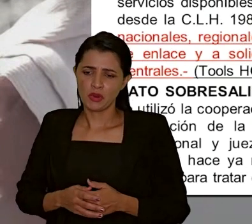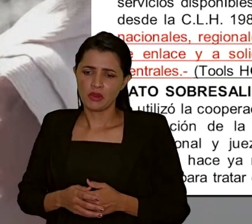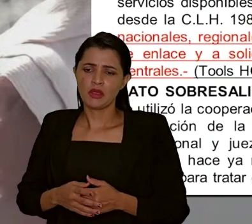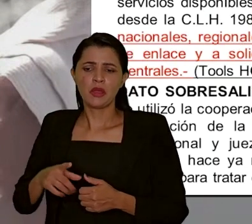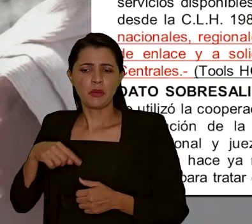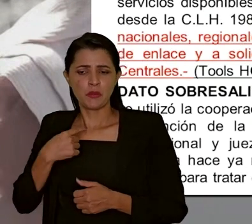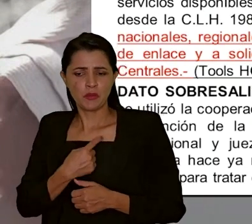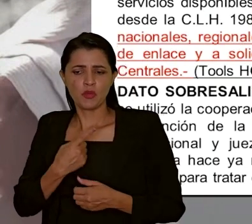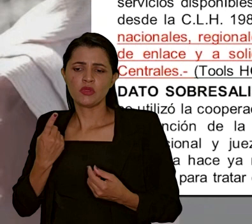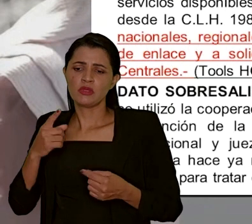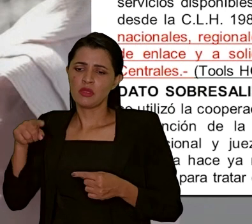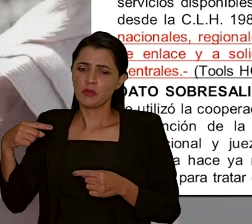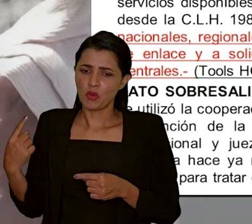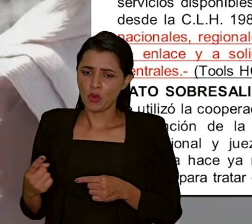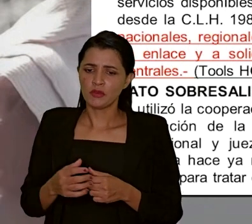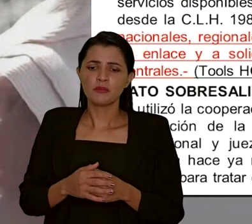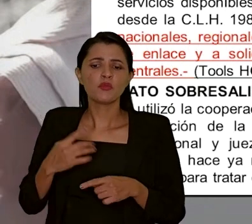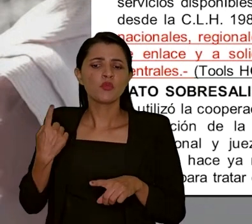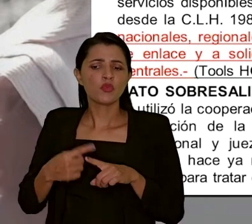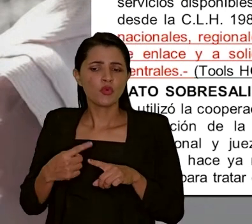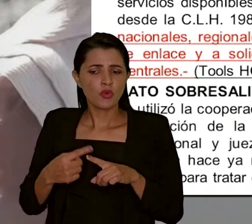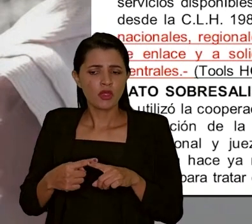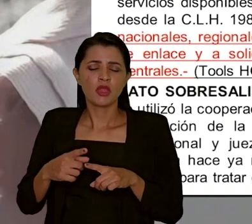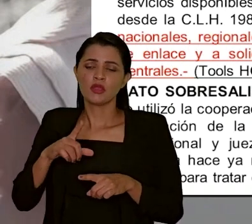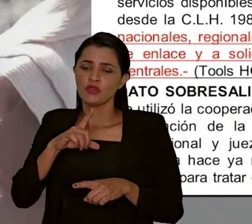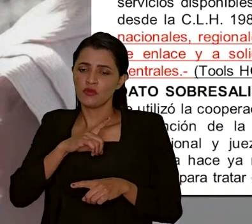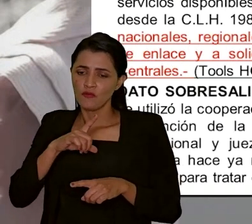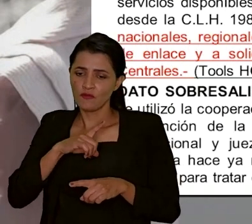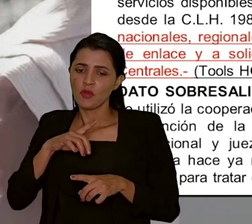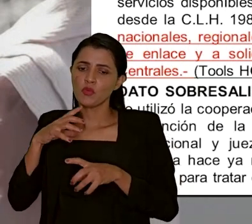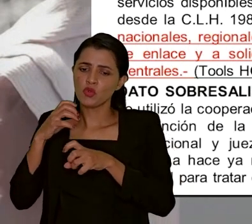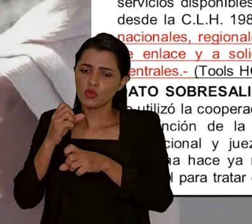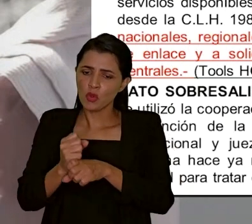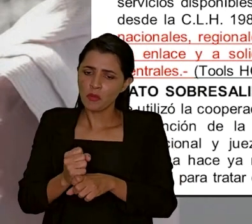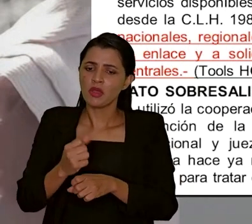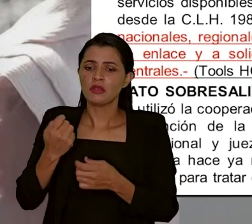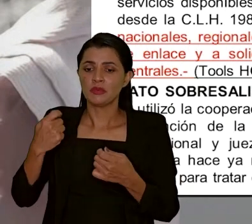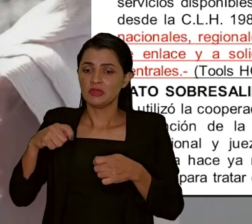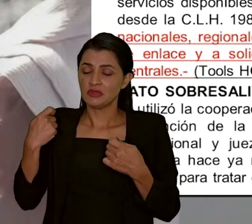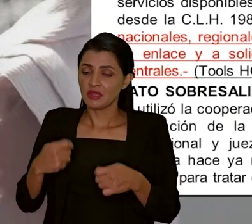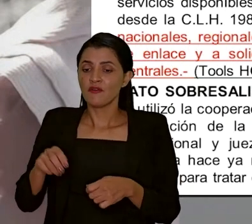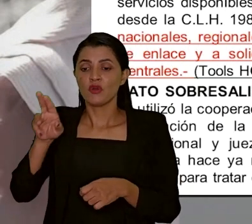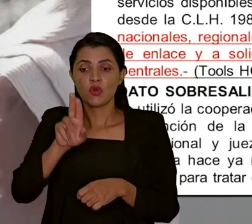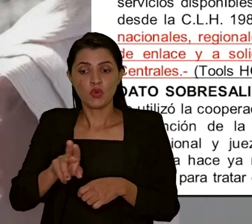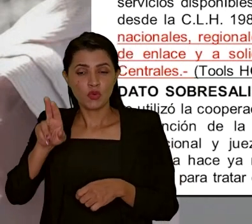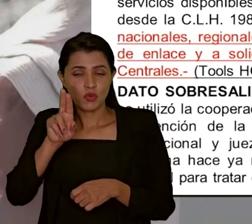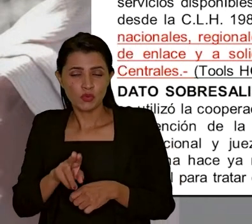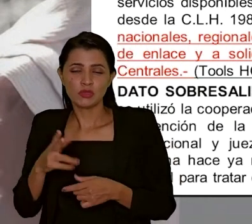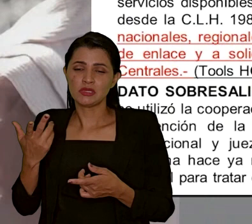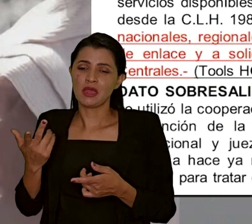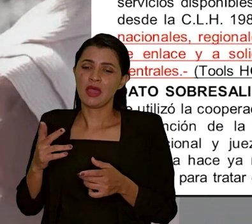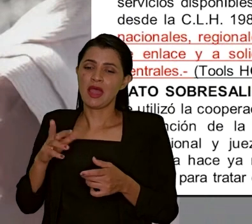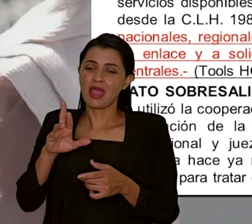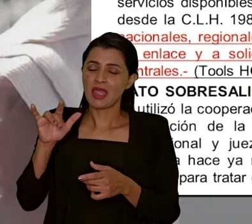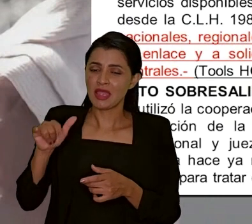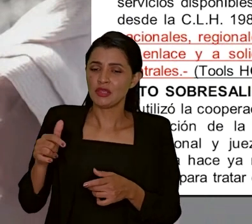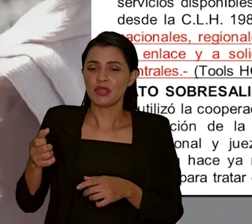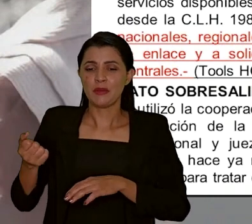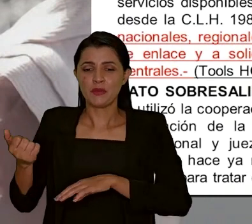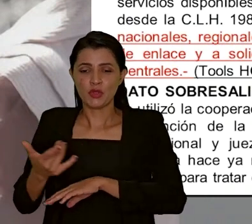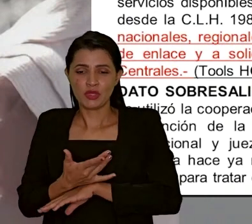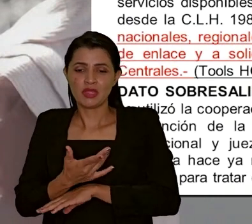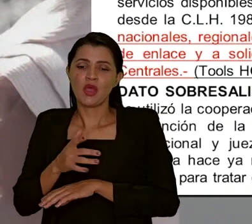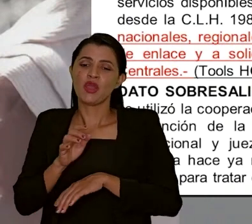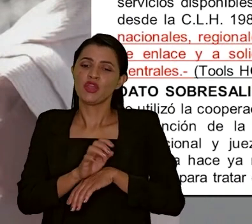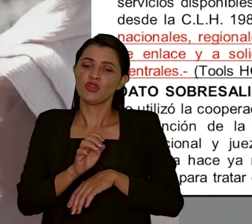Y a lo cual, digamos, a toda esta necesidad de utilizar las redes nacionales, regionales y recurrir a los jueces de